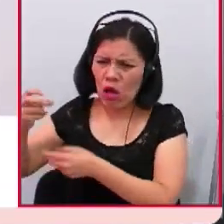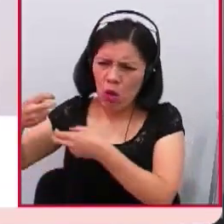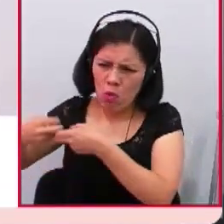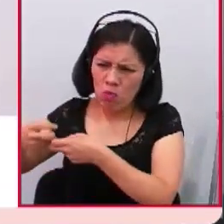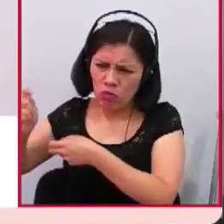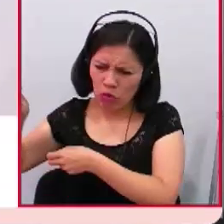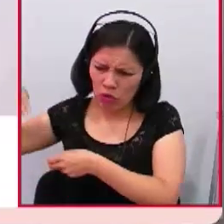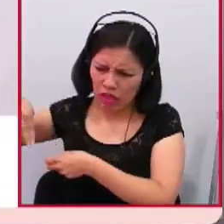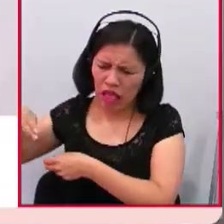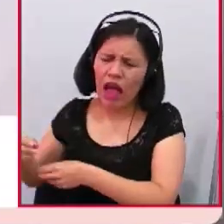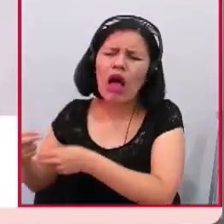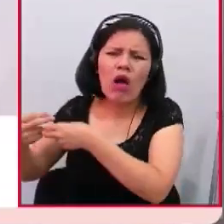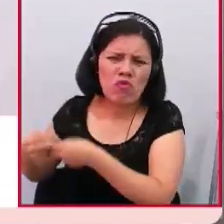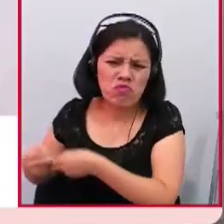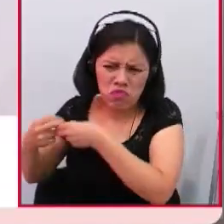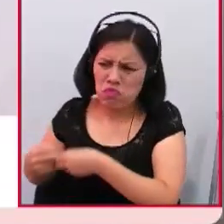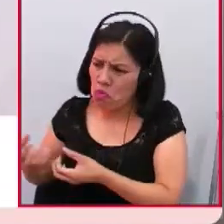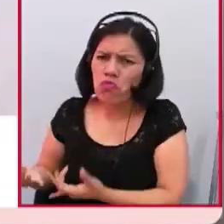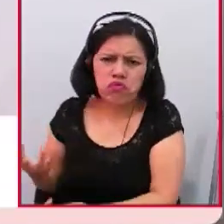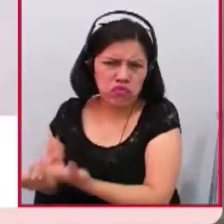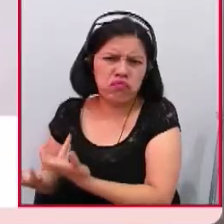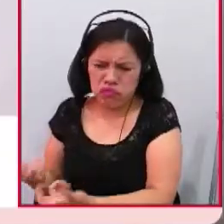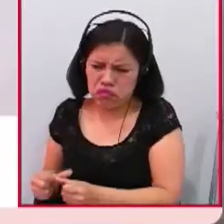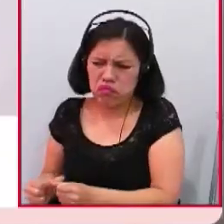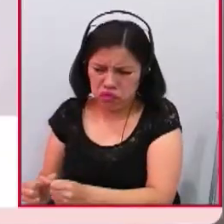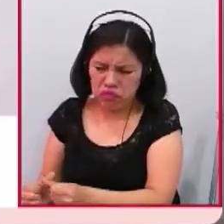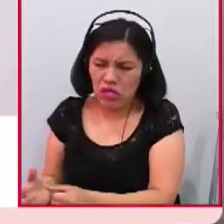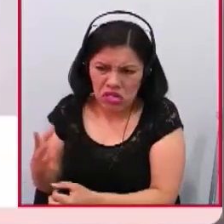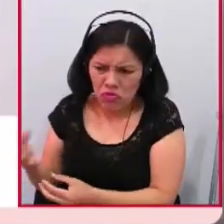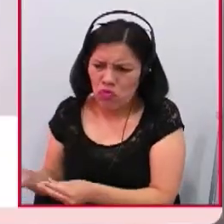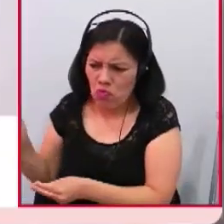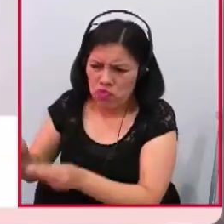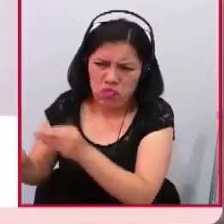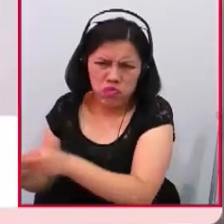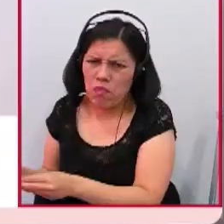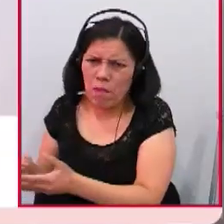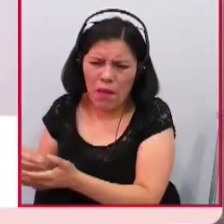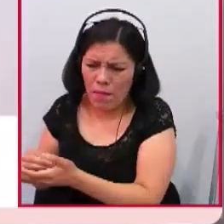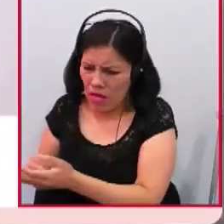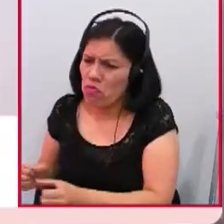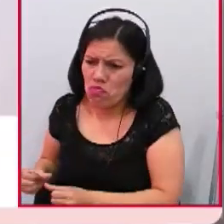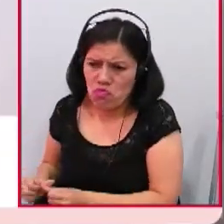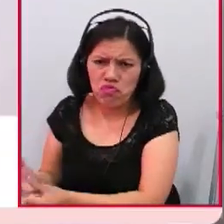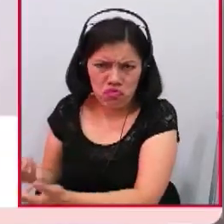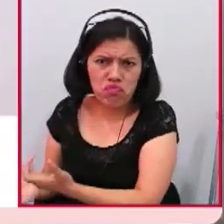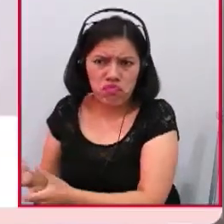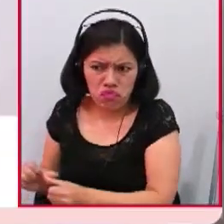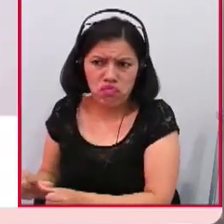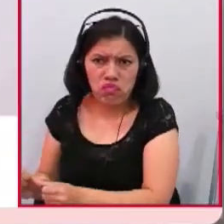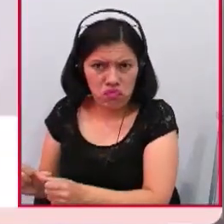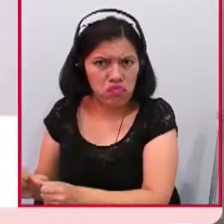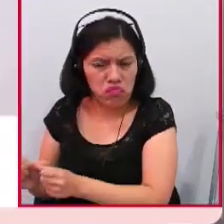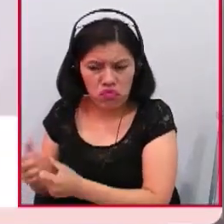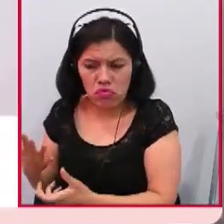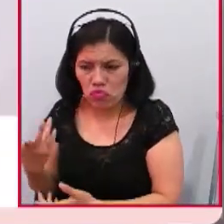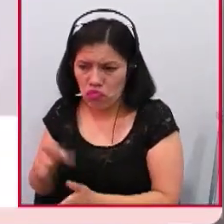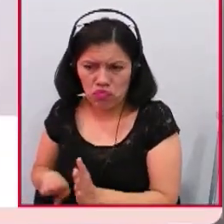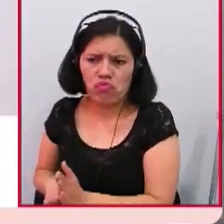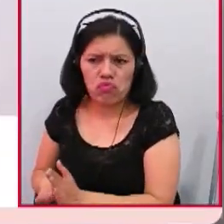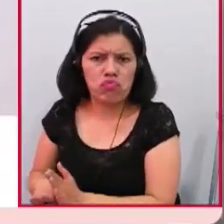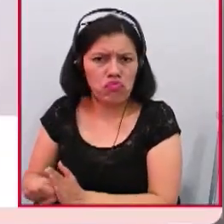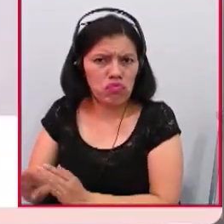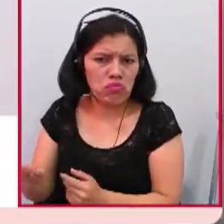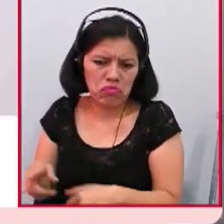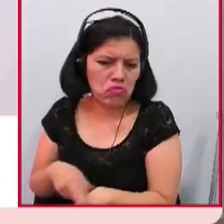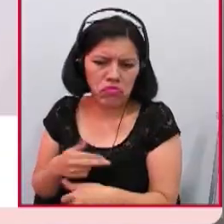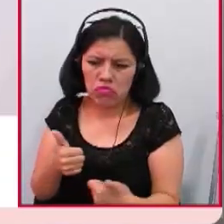ciertos criterios nada más de temperatura sobre todo y de corrección de variables y te funde y sigues para adelante, ¿no? Lo que